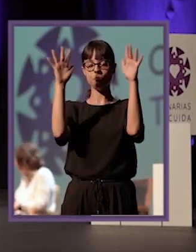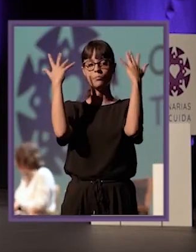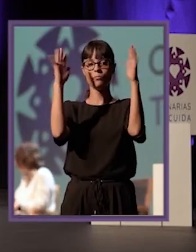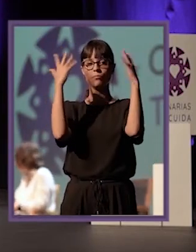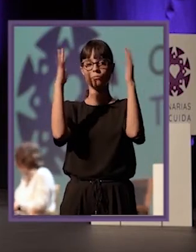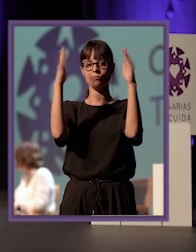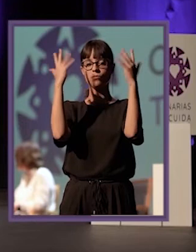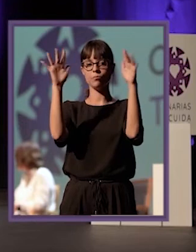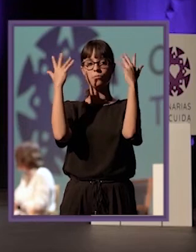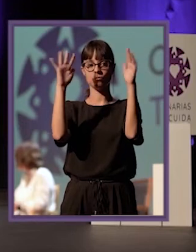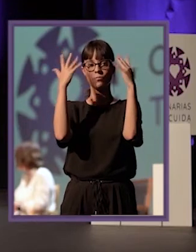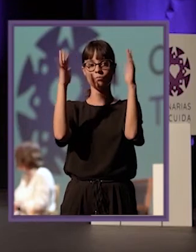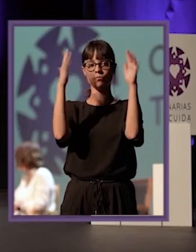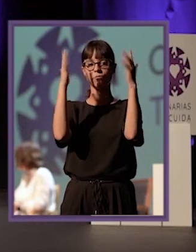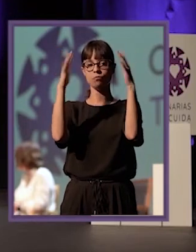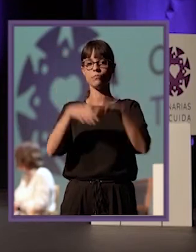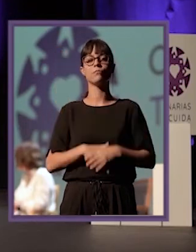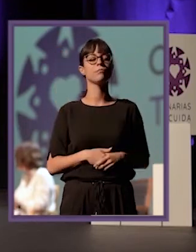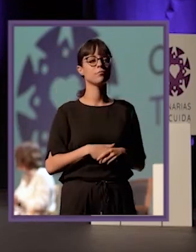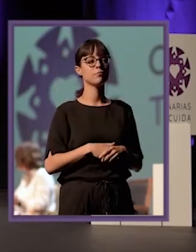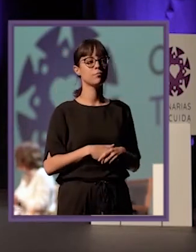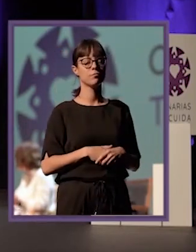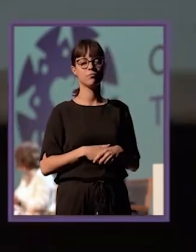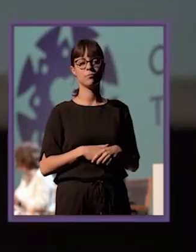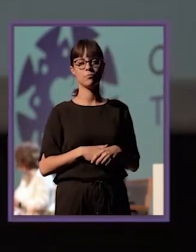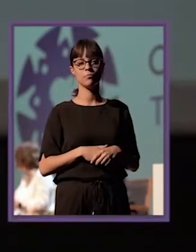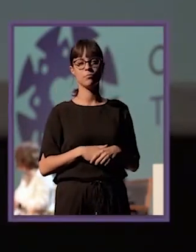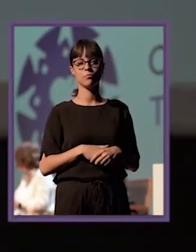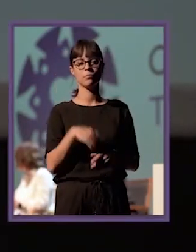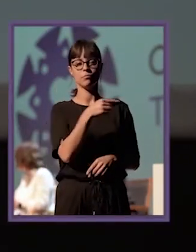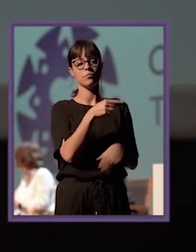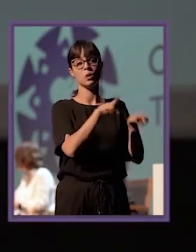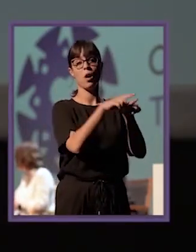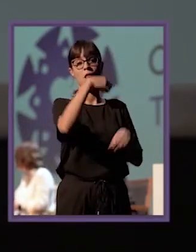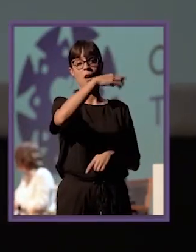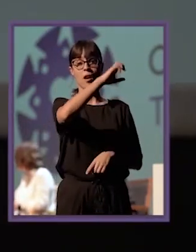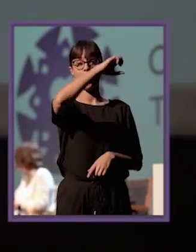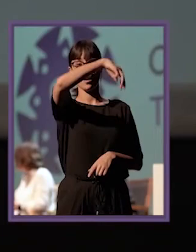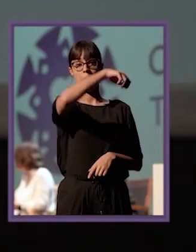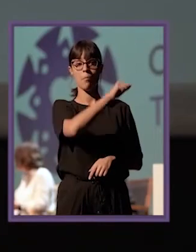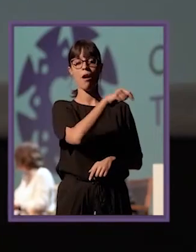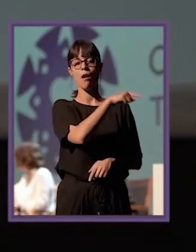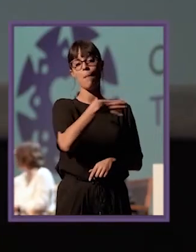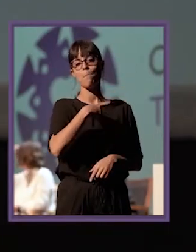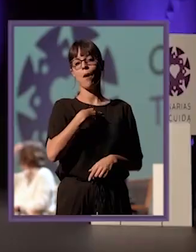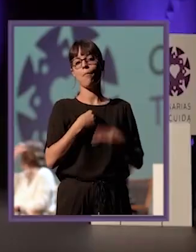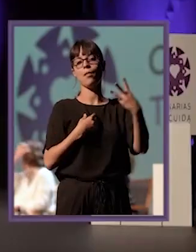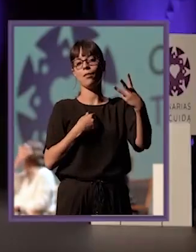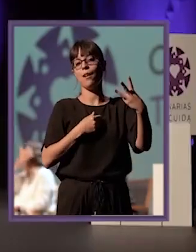Usted, como la consejera o Gemma, han traído 3 papelitos, pero claro, el